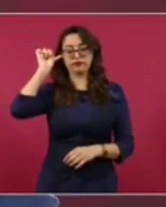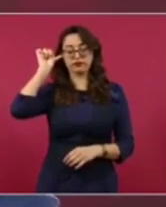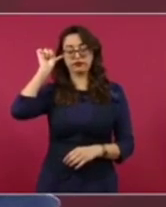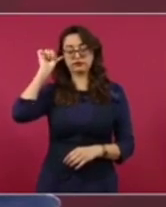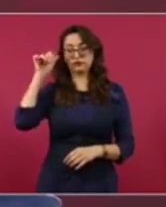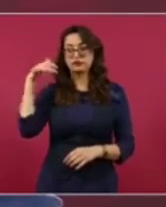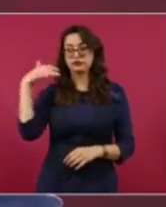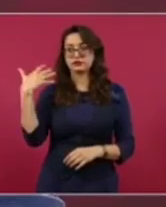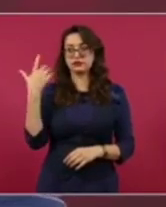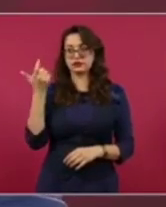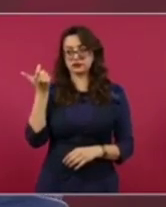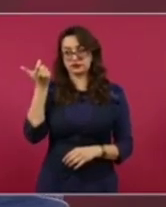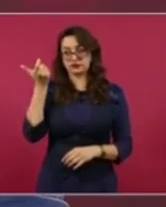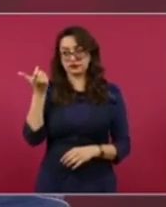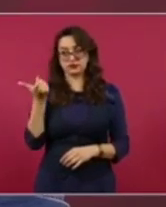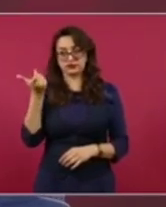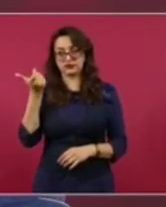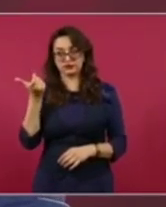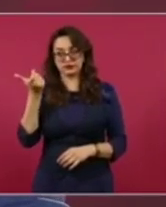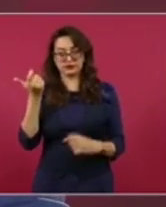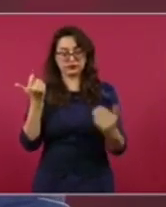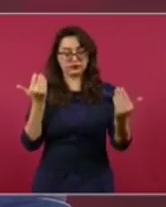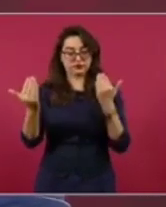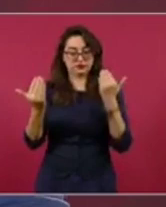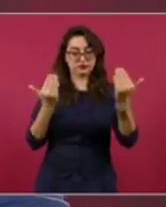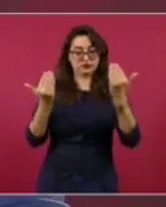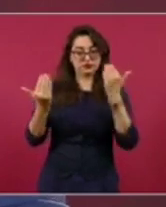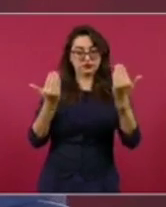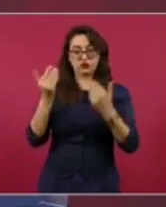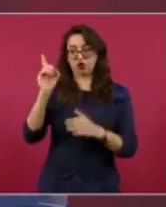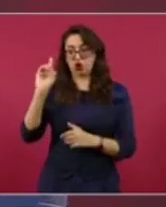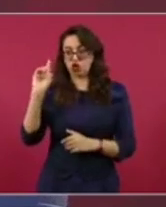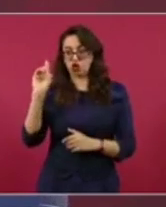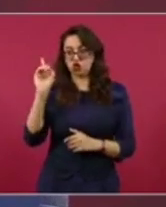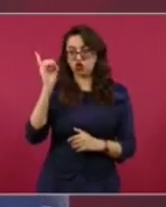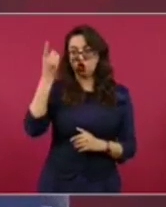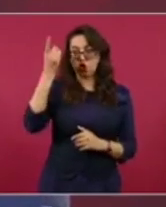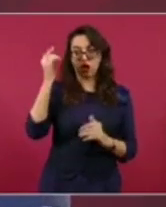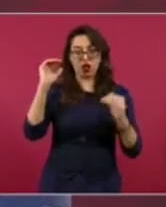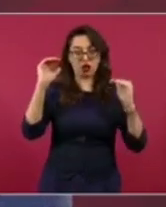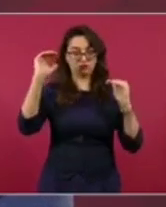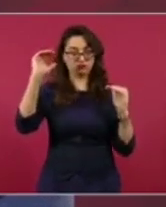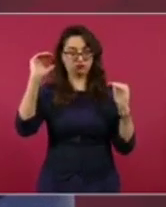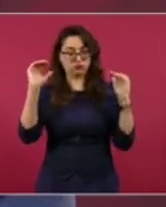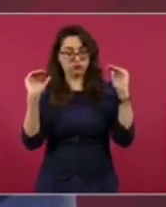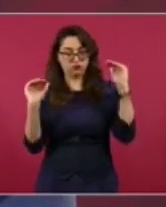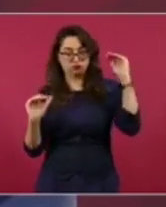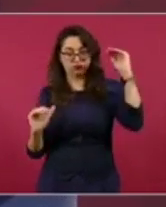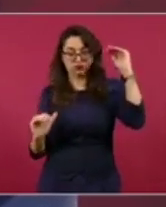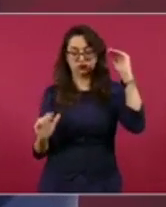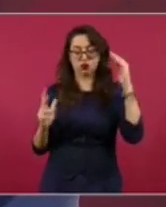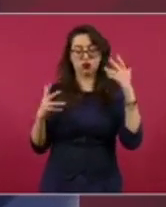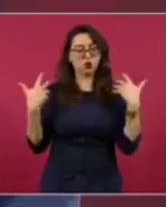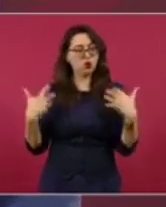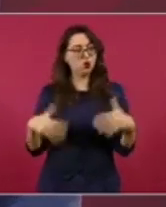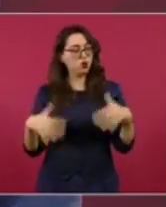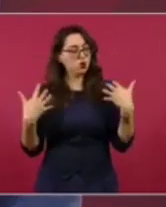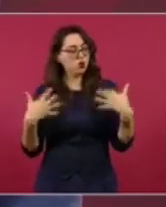1 nivel con relación al dólar que no se veía en 7 años.